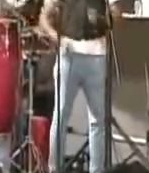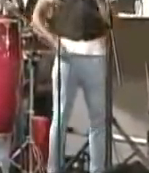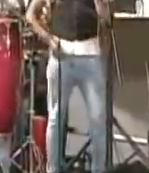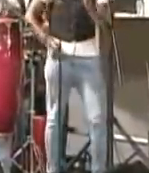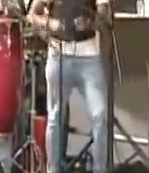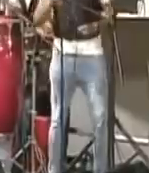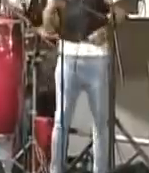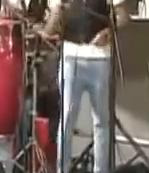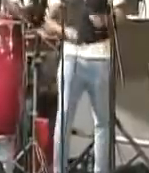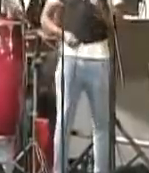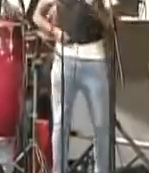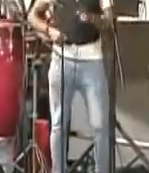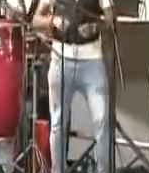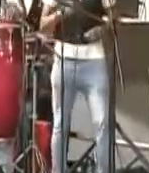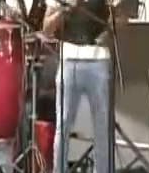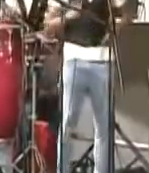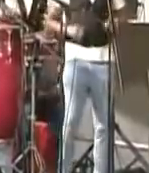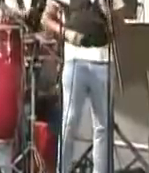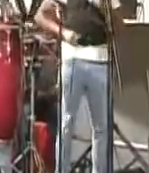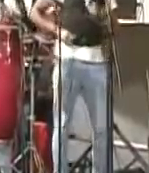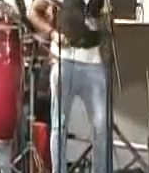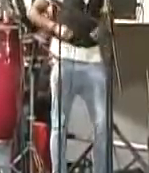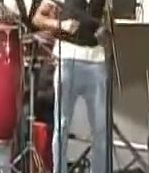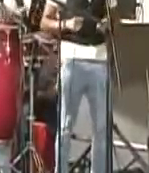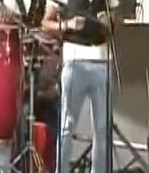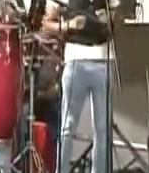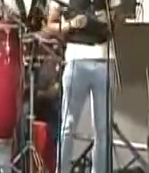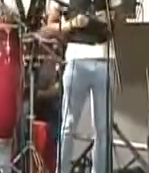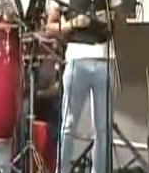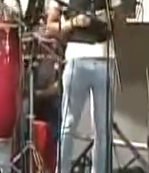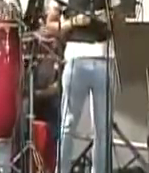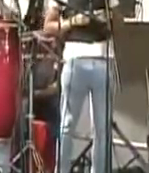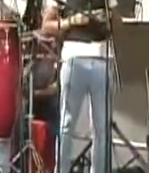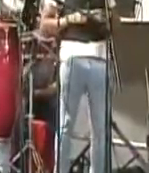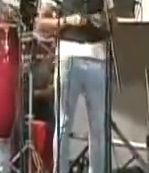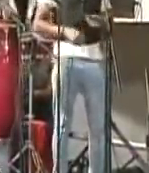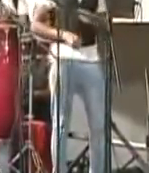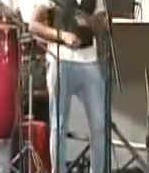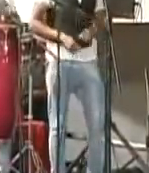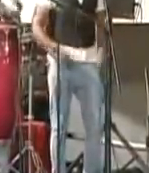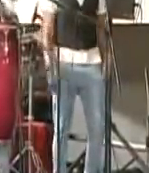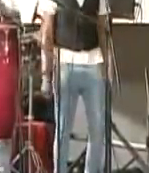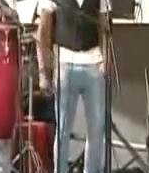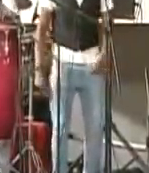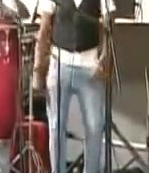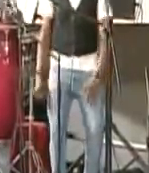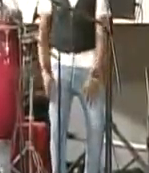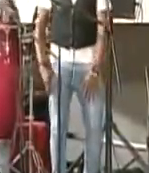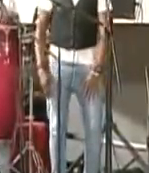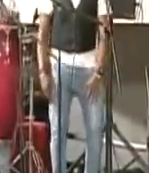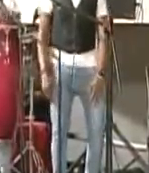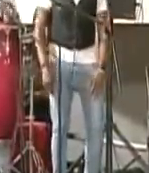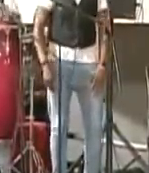coordinación del gobierno regional. Con este resumen, nosotros despedimos esta transmisión.